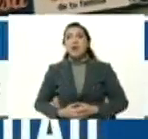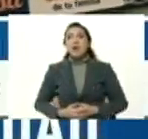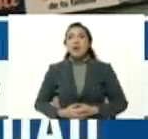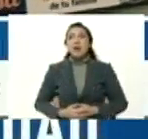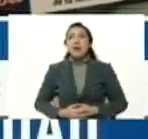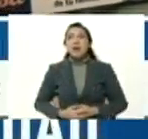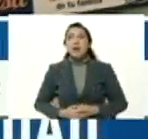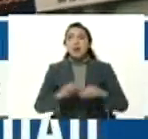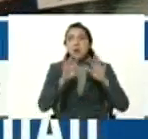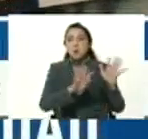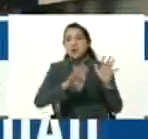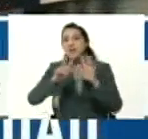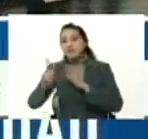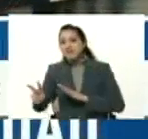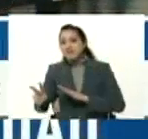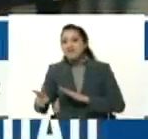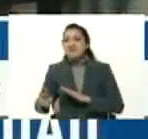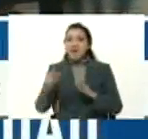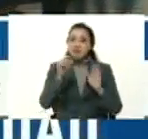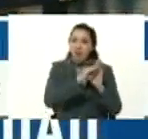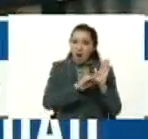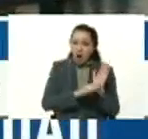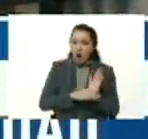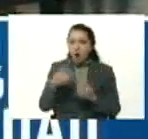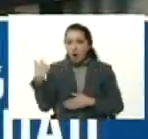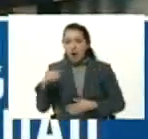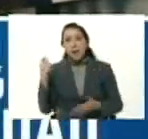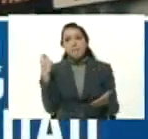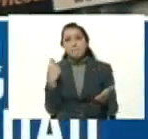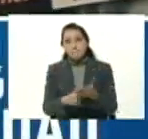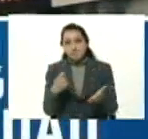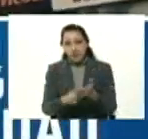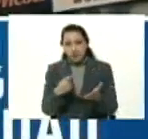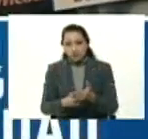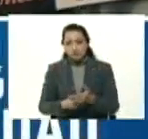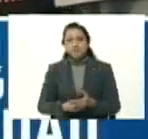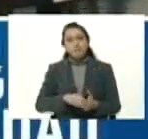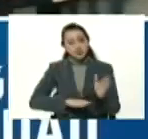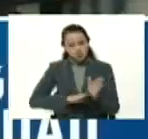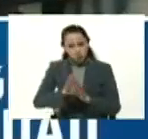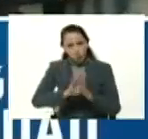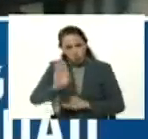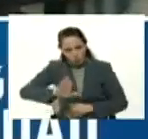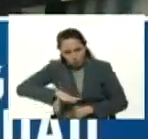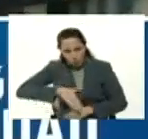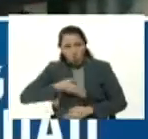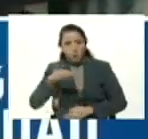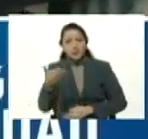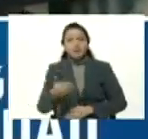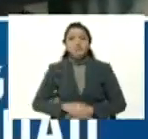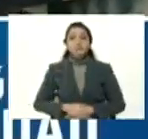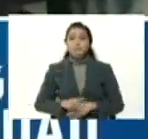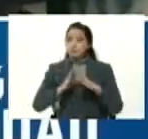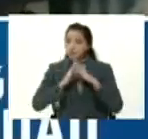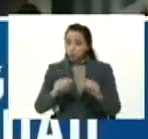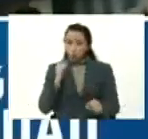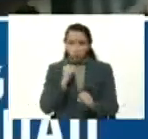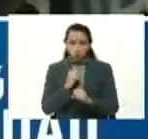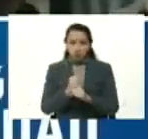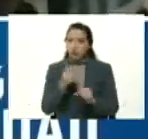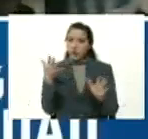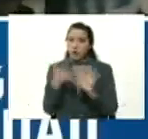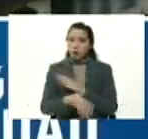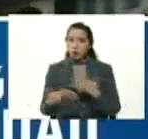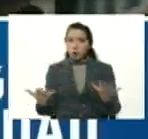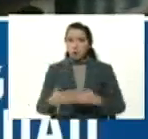597 códigos arancelarios. Para producir todo esto se va trabajando